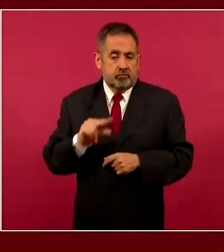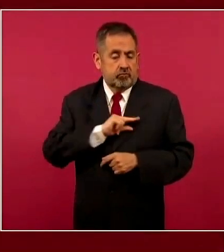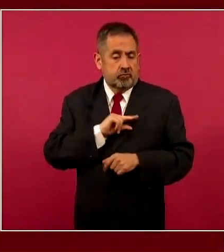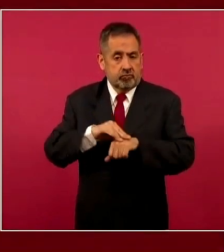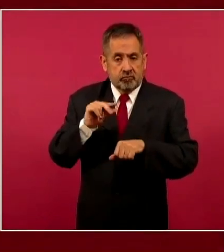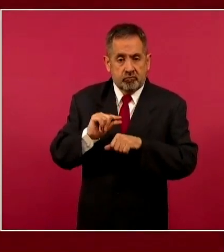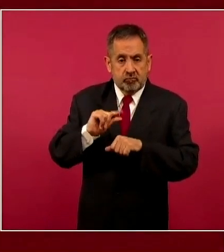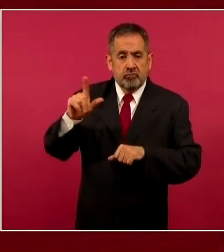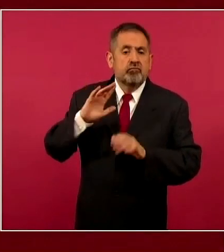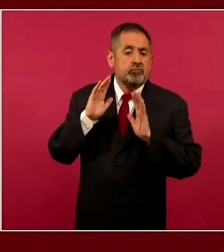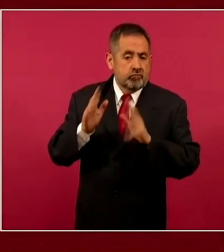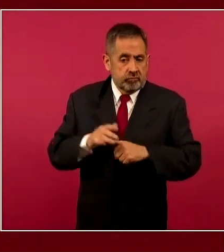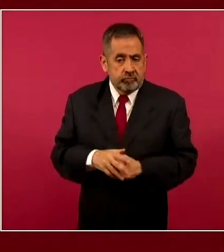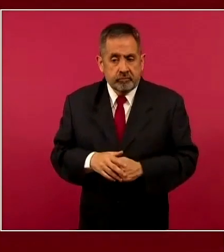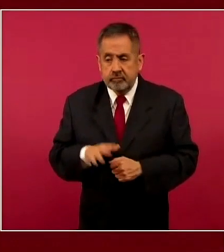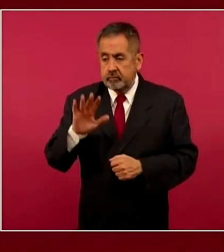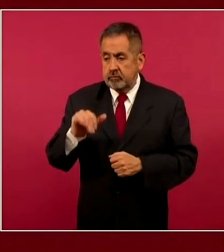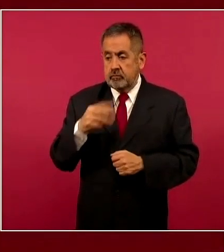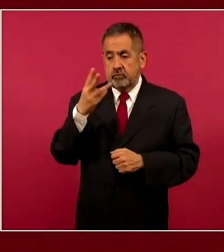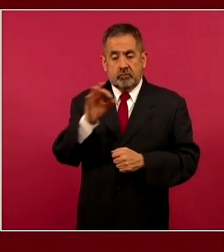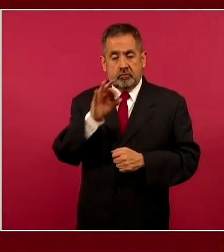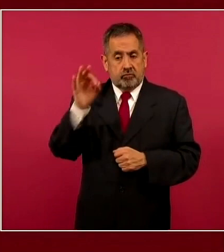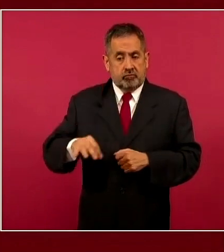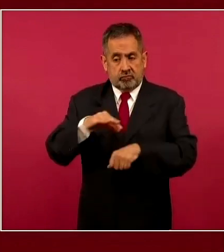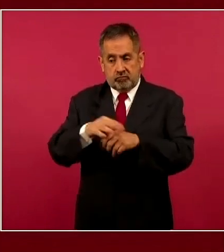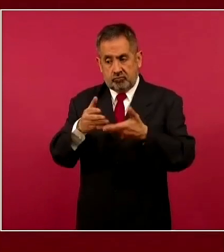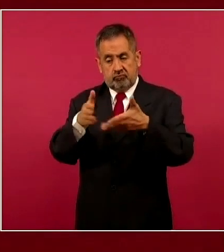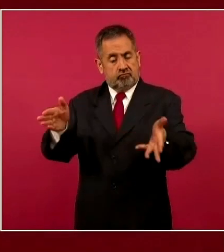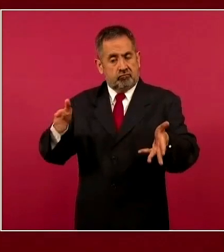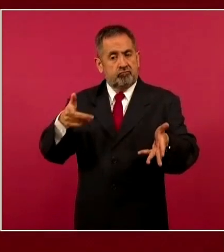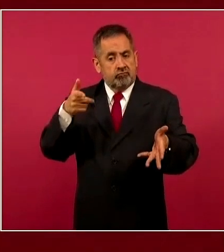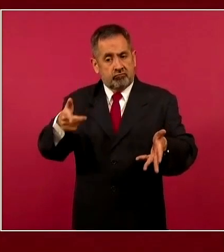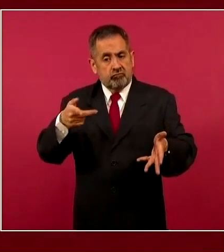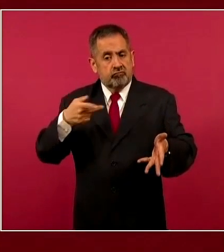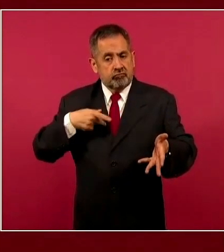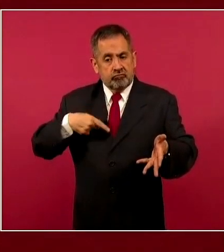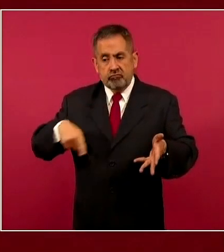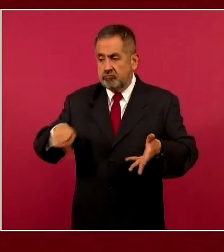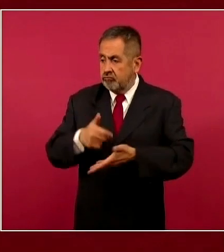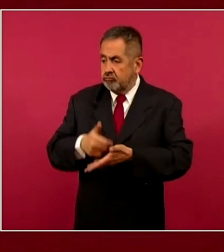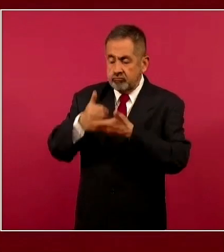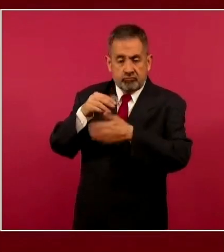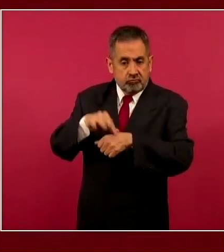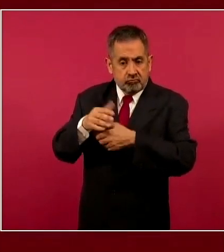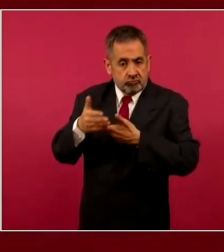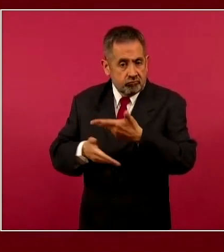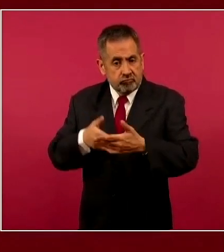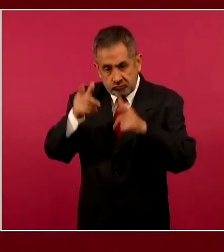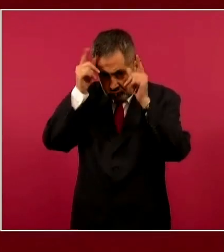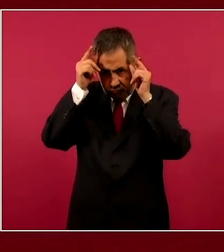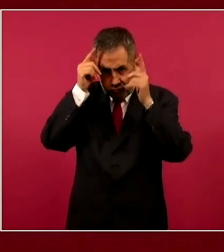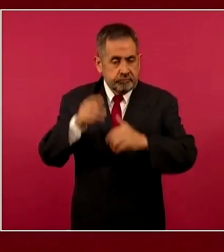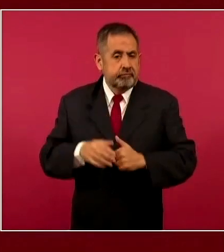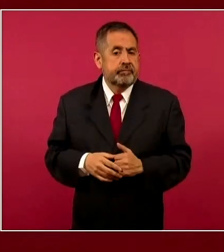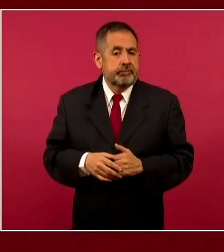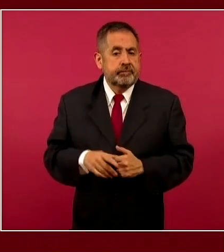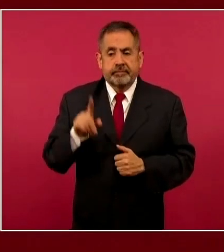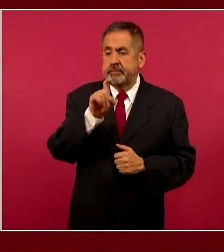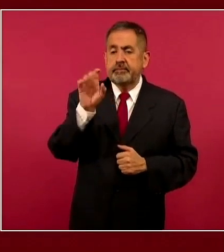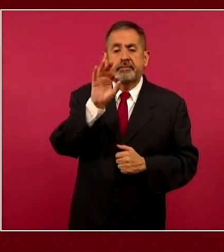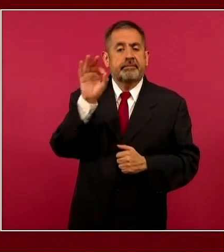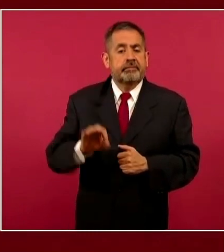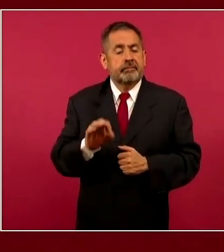especialistas, 53% de médicos generales y de personal de enfermería. Tenemos al 100% la capacitación